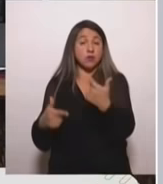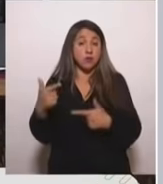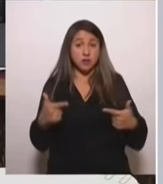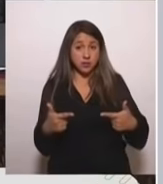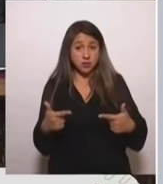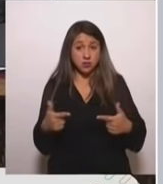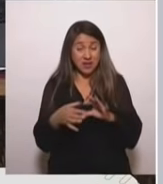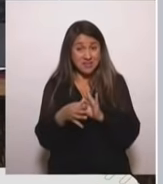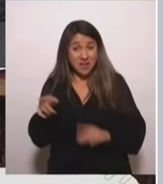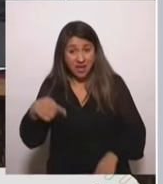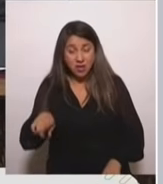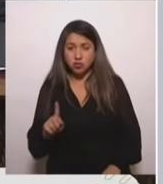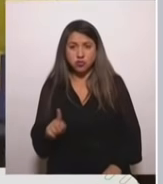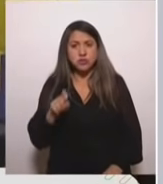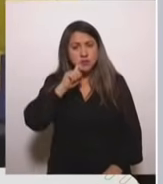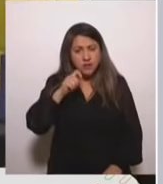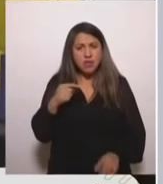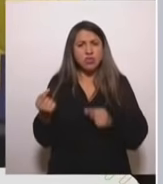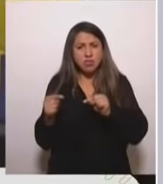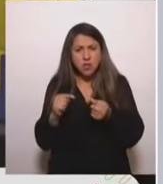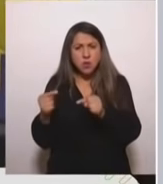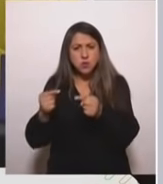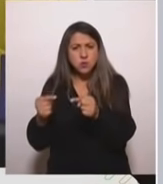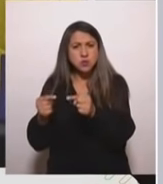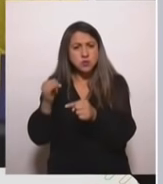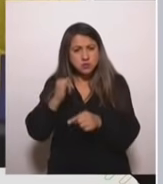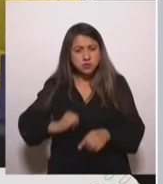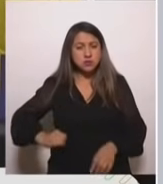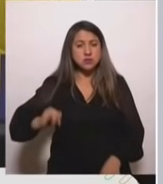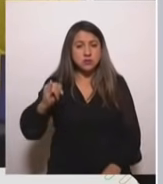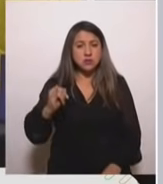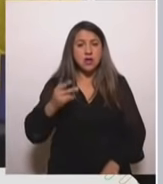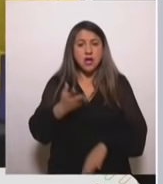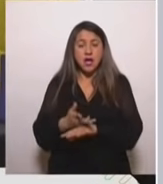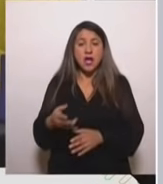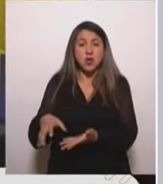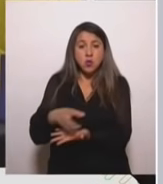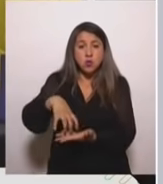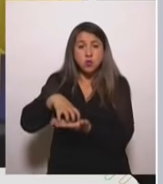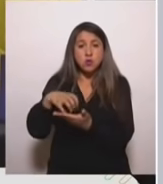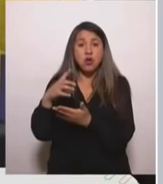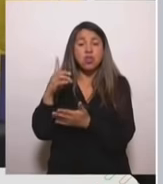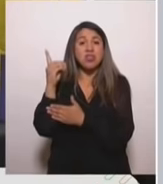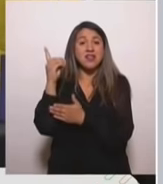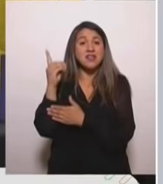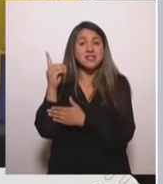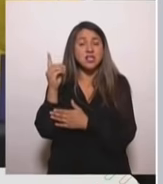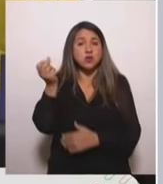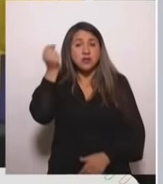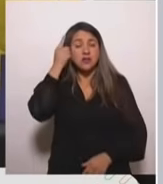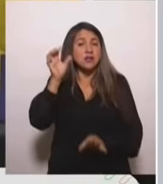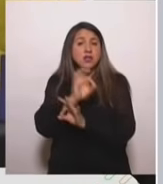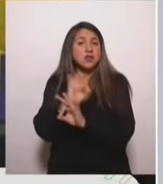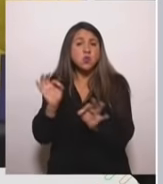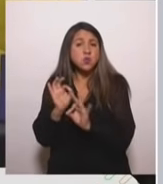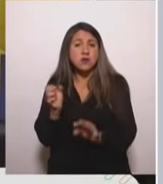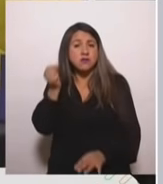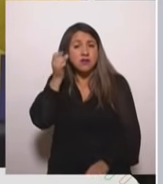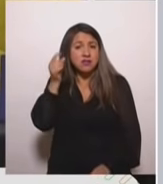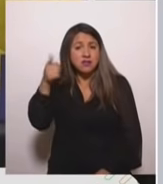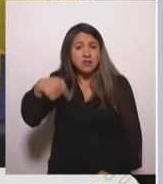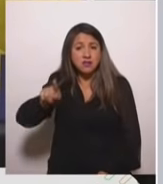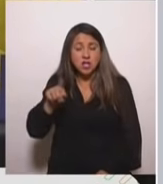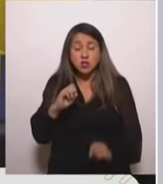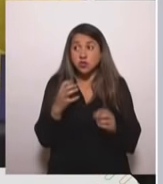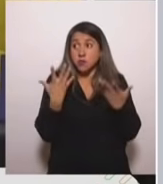convencionales constituyentes o de grupos de ellos, y otra cosa es el órgano deliberativo denominado Convención Constitucional. Esa es la clave. Eso en cuanto